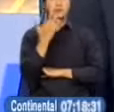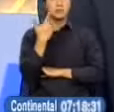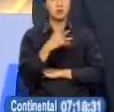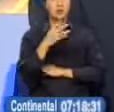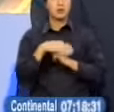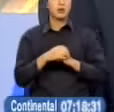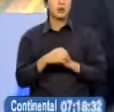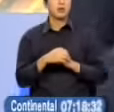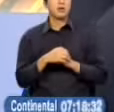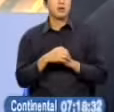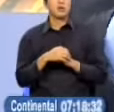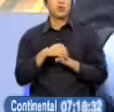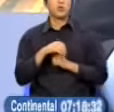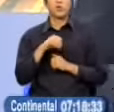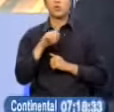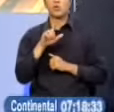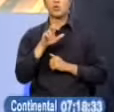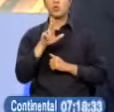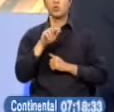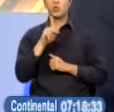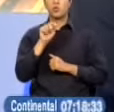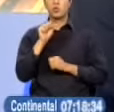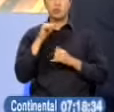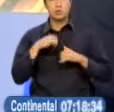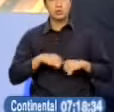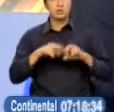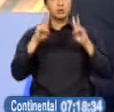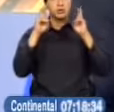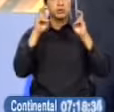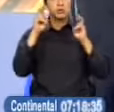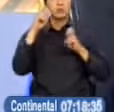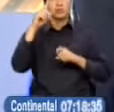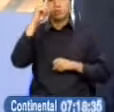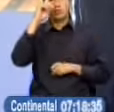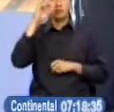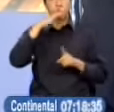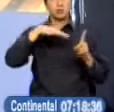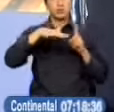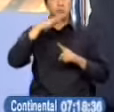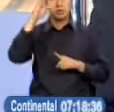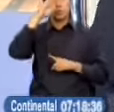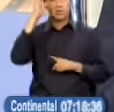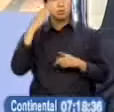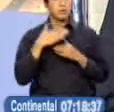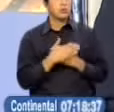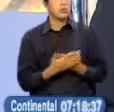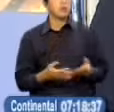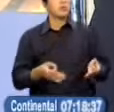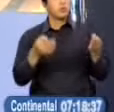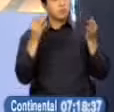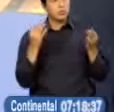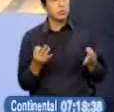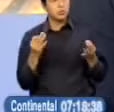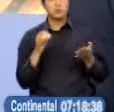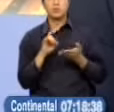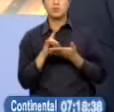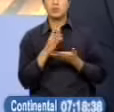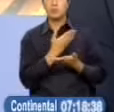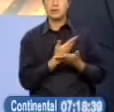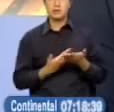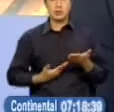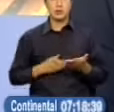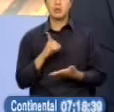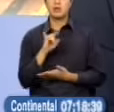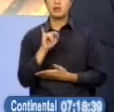in toluca con quien vamos a seguir el análisis del estado y la situación de brasil a propósito de la destitución de la presidenta